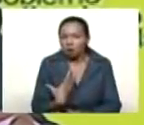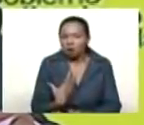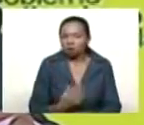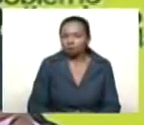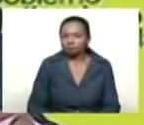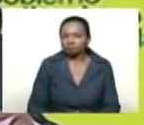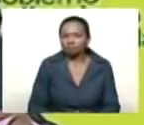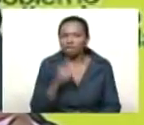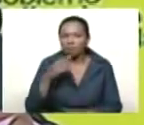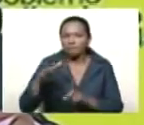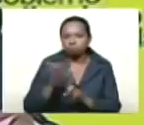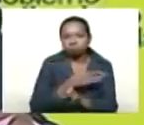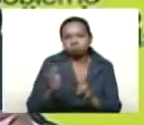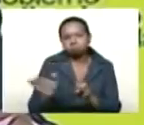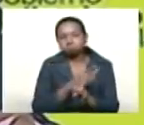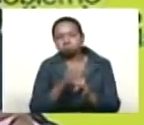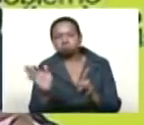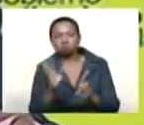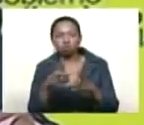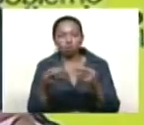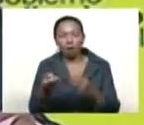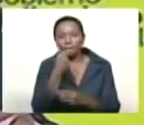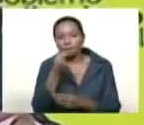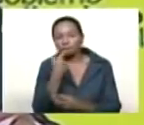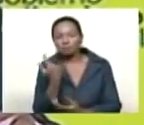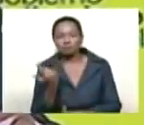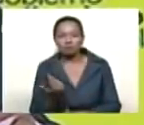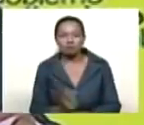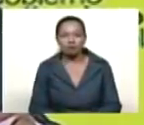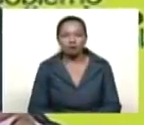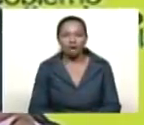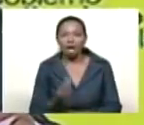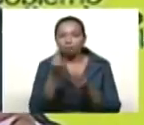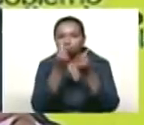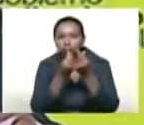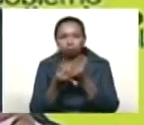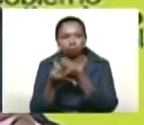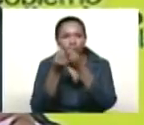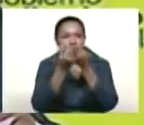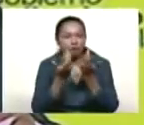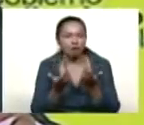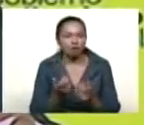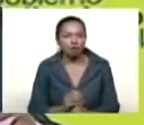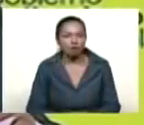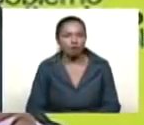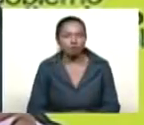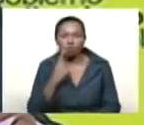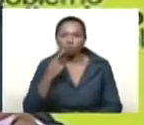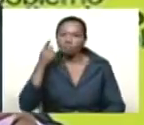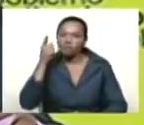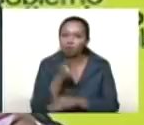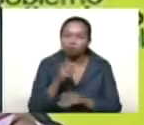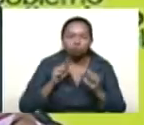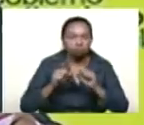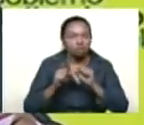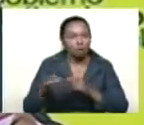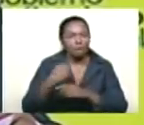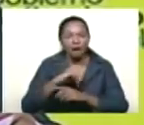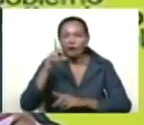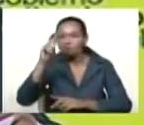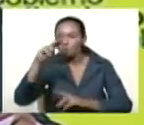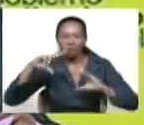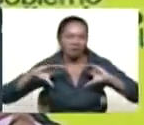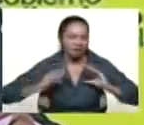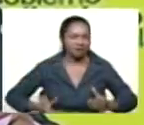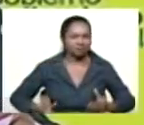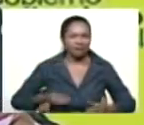Saboteando todas las medicinas, el dinero. Sigo denunciando, no me cansaré de